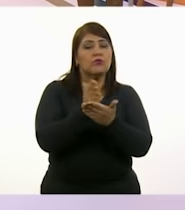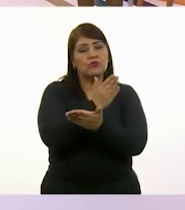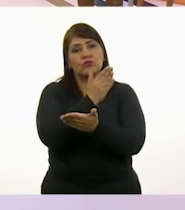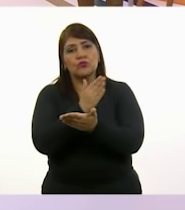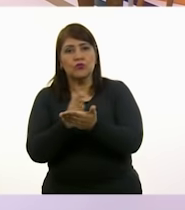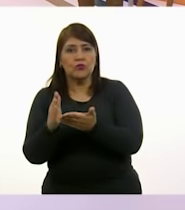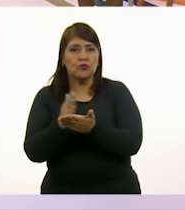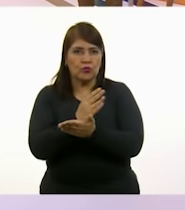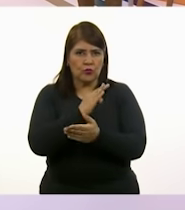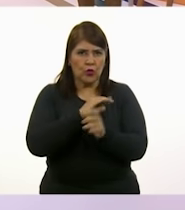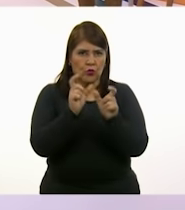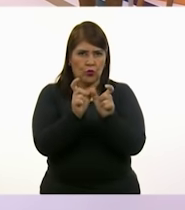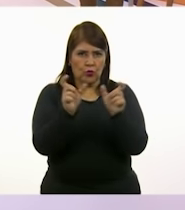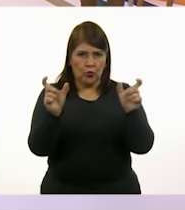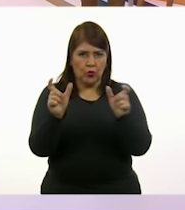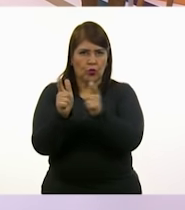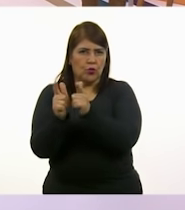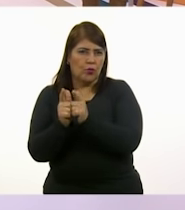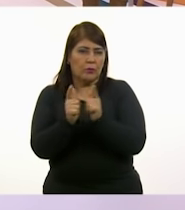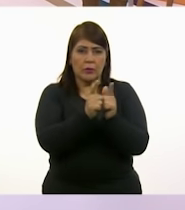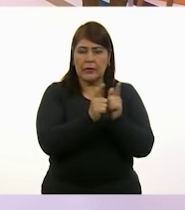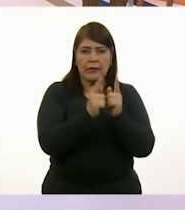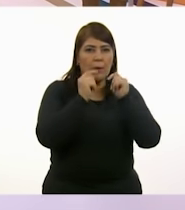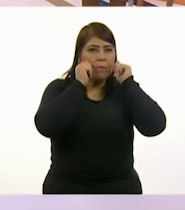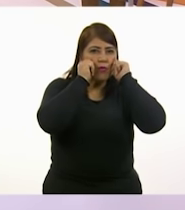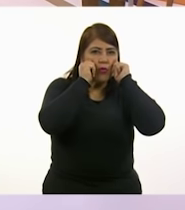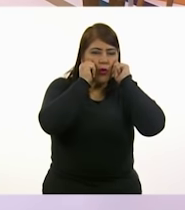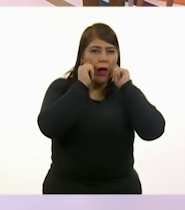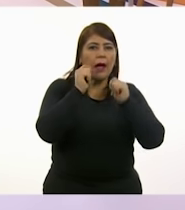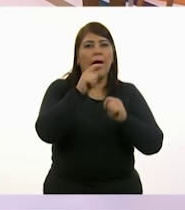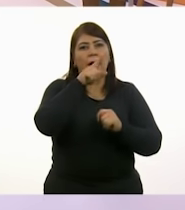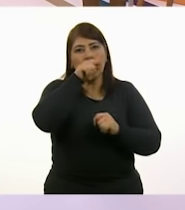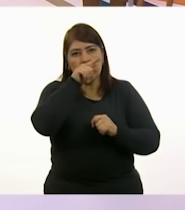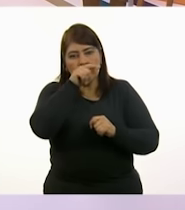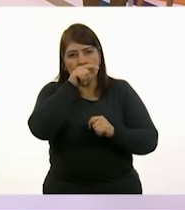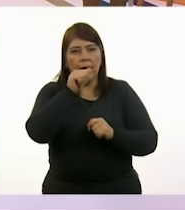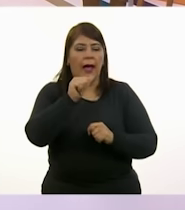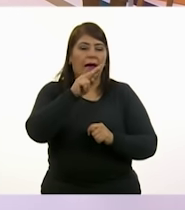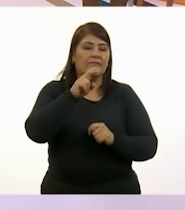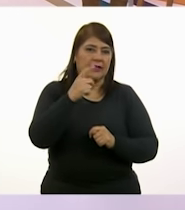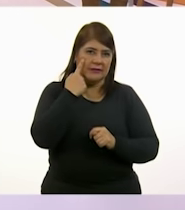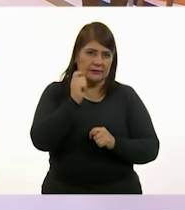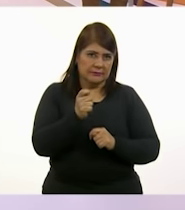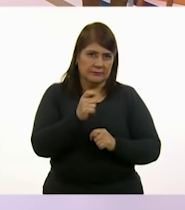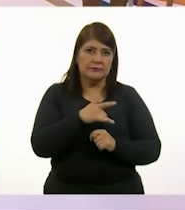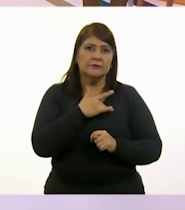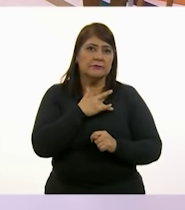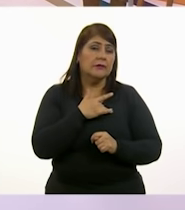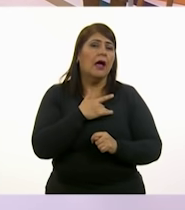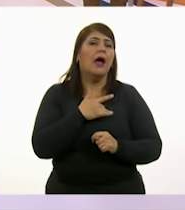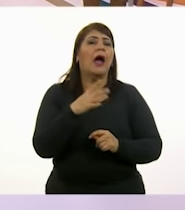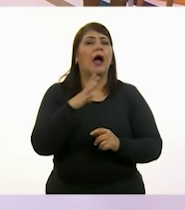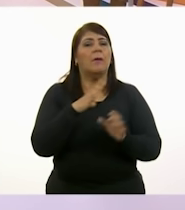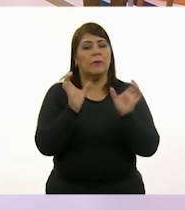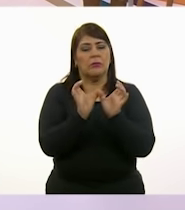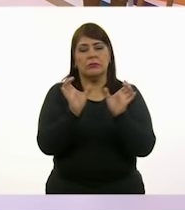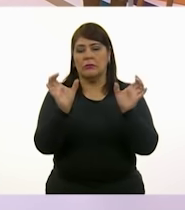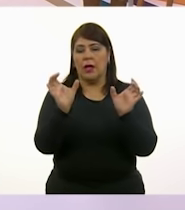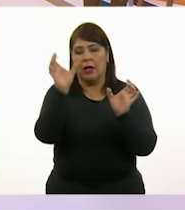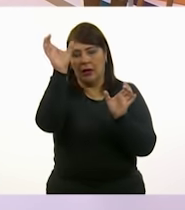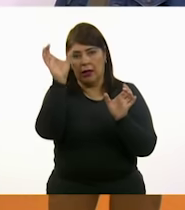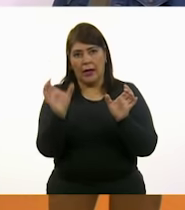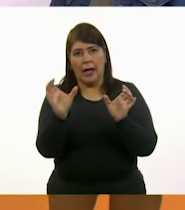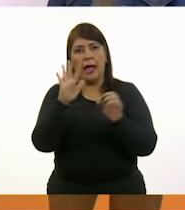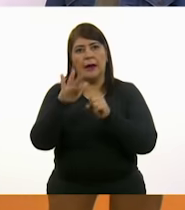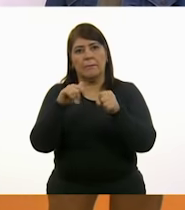importa si es en este caso un ave Si ustedes observan Tenemos a los animales que caminan El